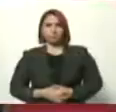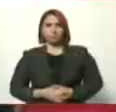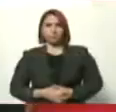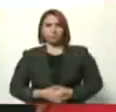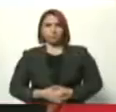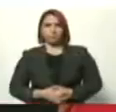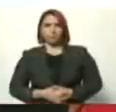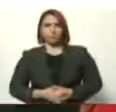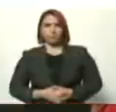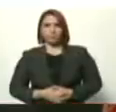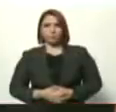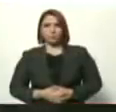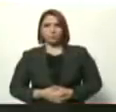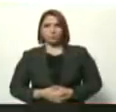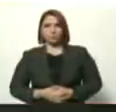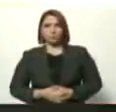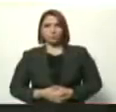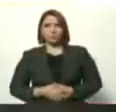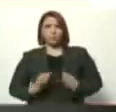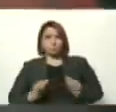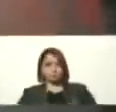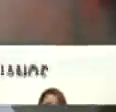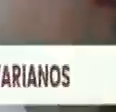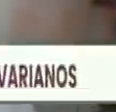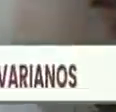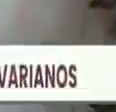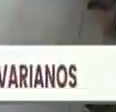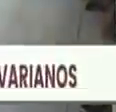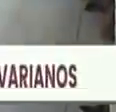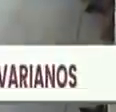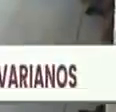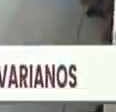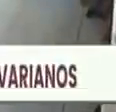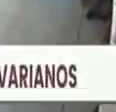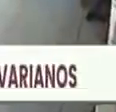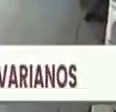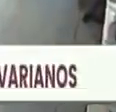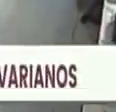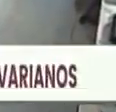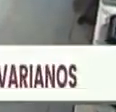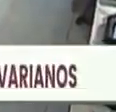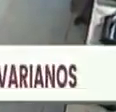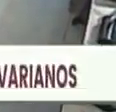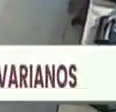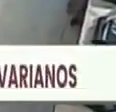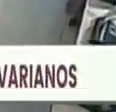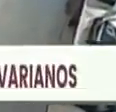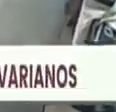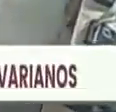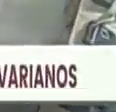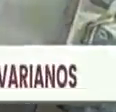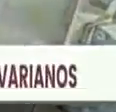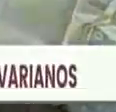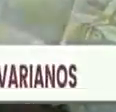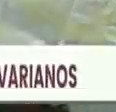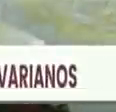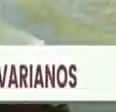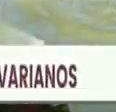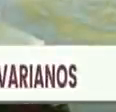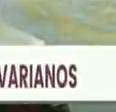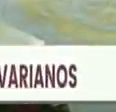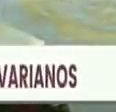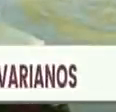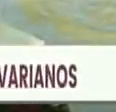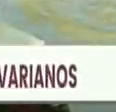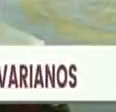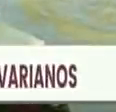A este taller para el buen gobierno que ha sido dirigido por el primer vicepresidente del Partido Socialista Unido de Venezuela, Diosdado Cabello Rondón, y la vicepresidenta